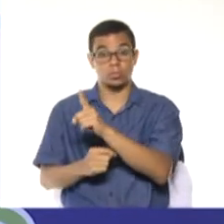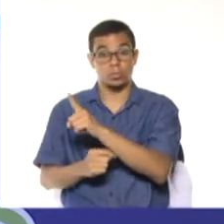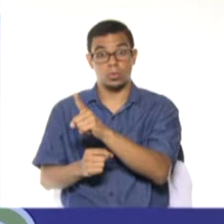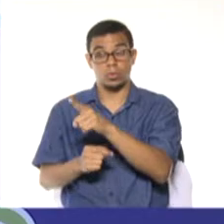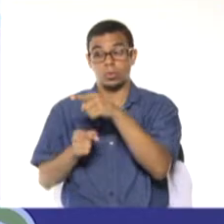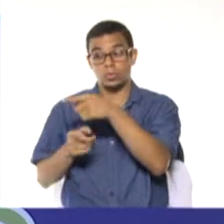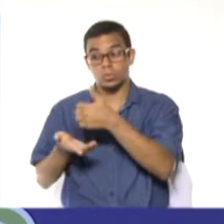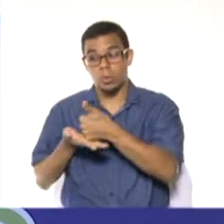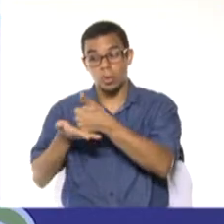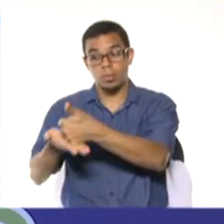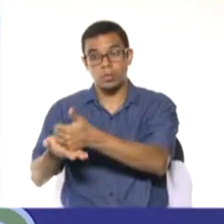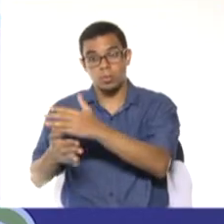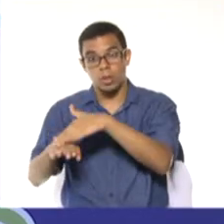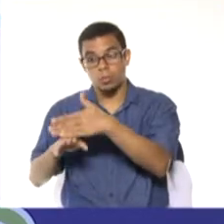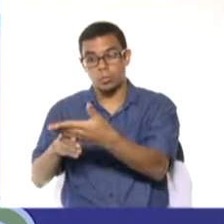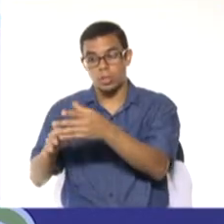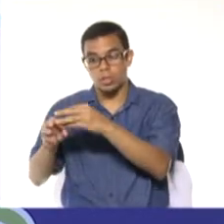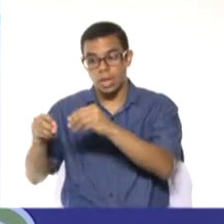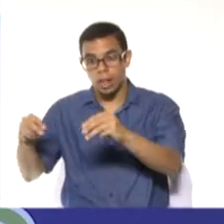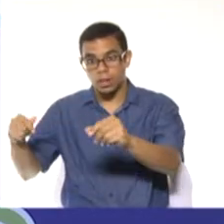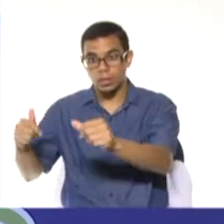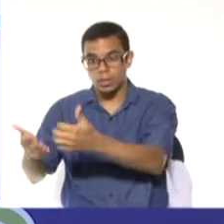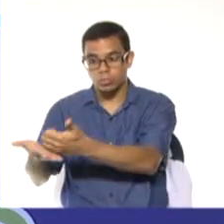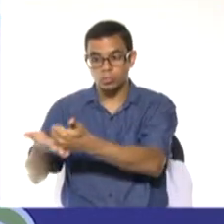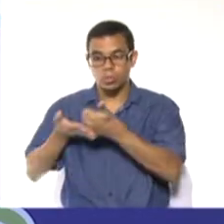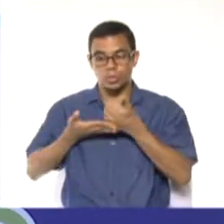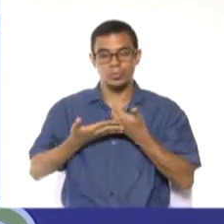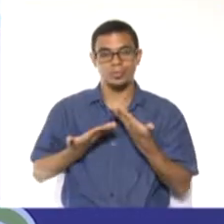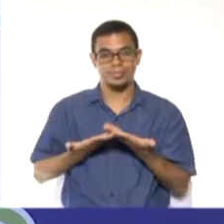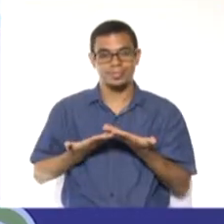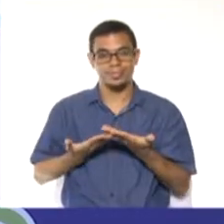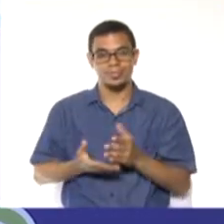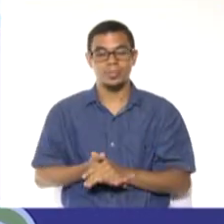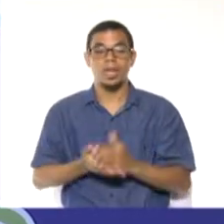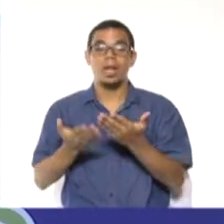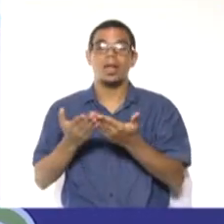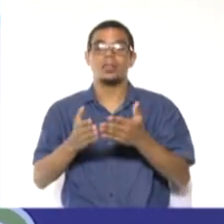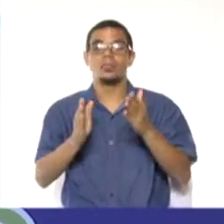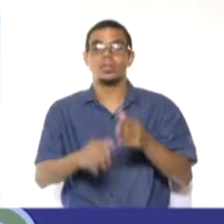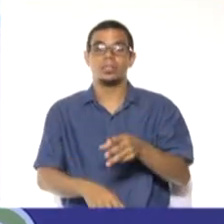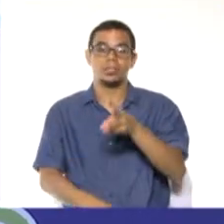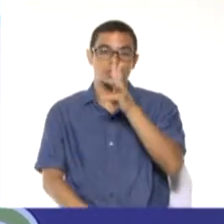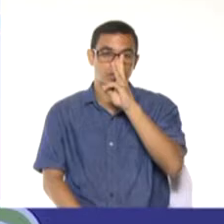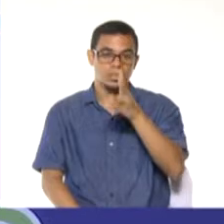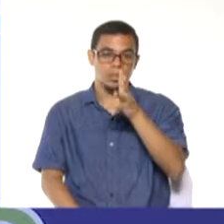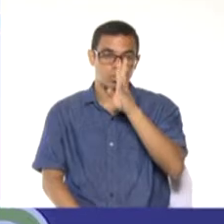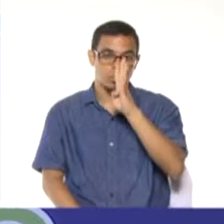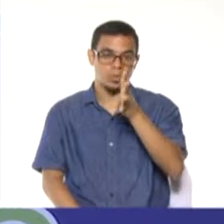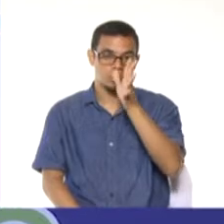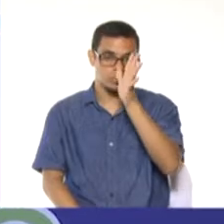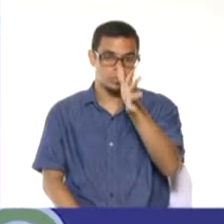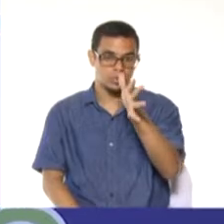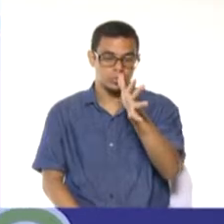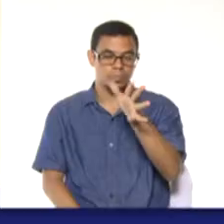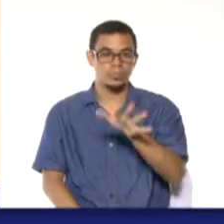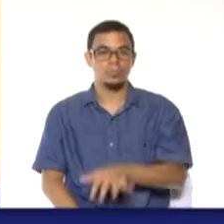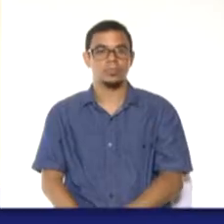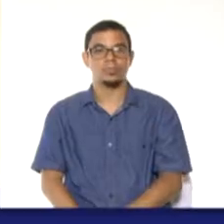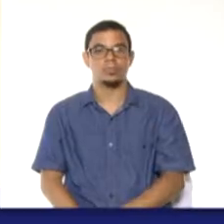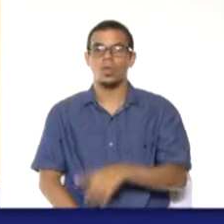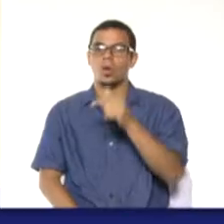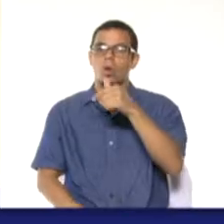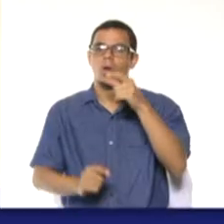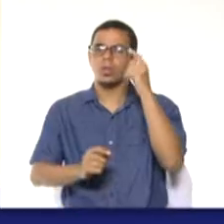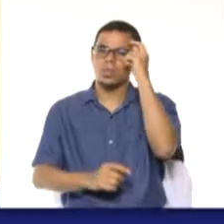recibir directamente de la tierra. Mis queridos estudiantes de tercero, cuarto y quinto año, vamos a conversar hoy sobre las teorías